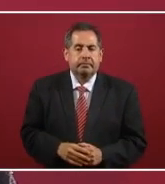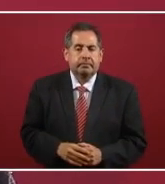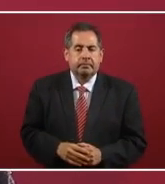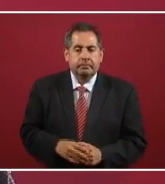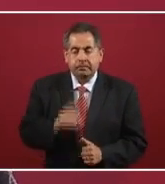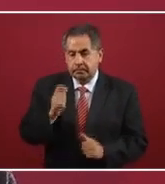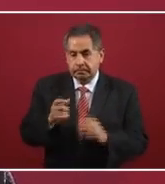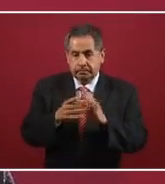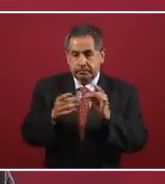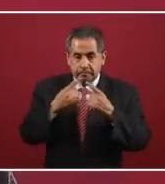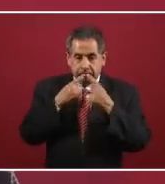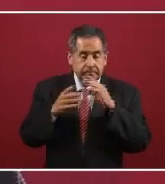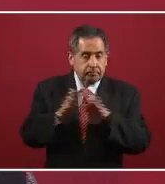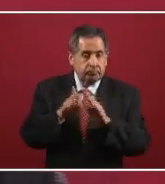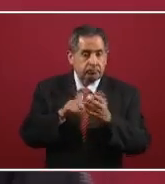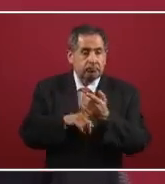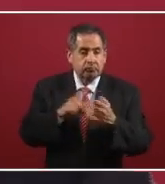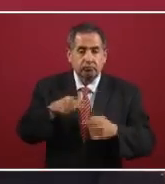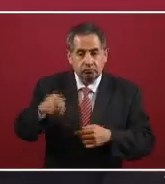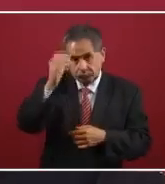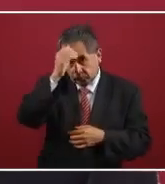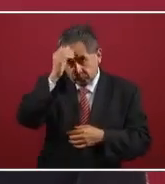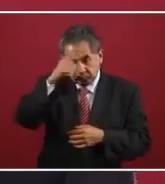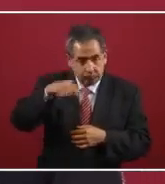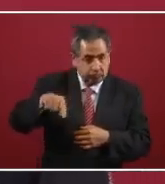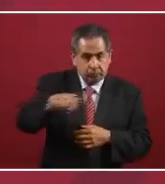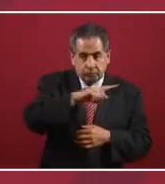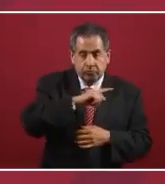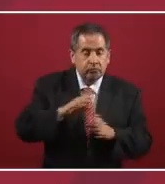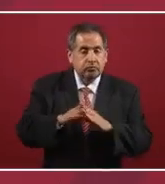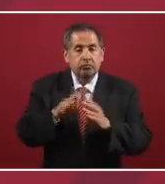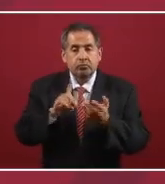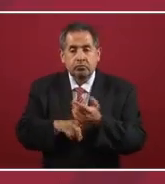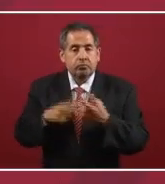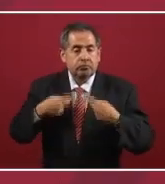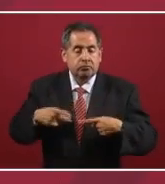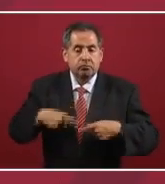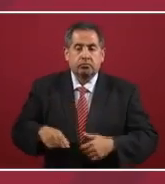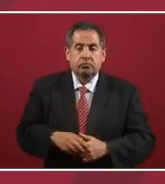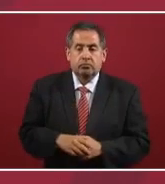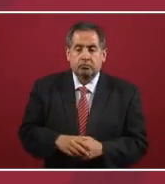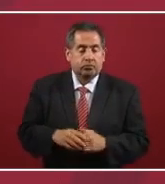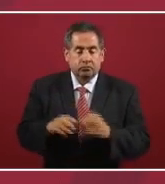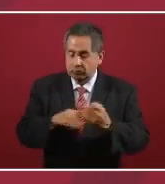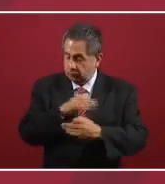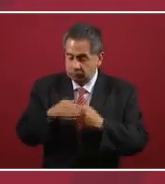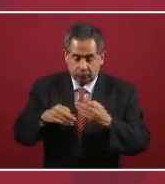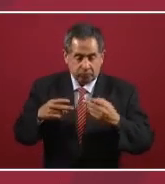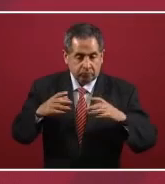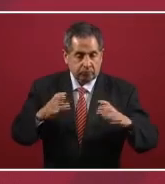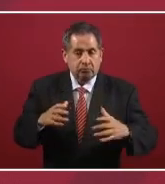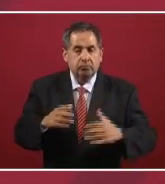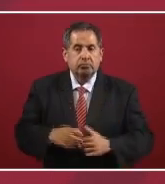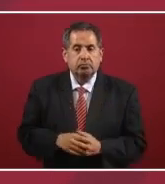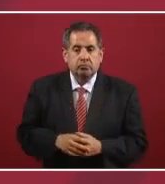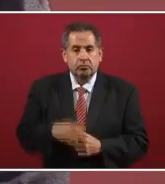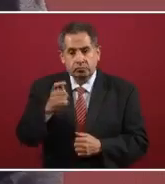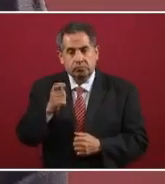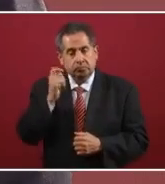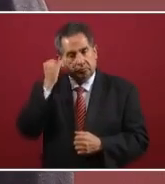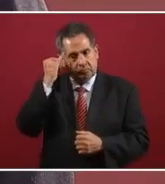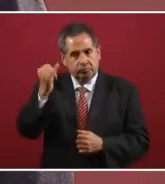se toma en cuenta la opinión de los ciudadanos en todo. Esa es